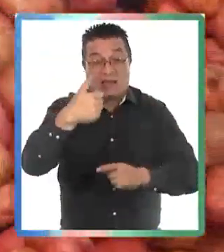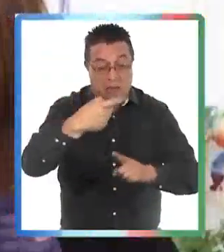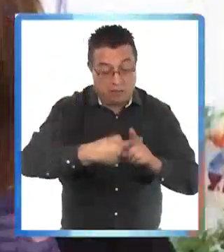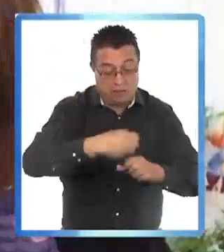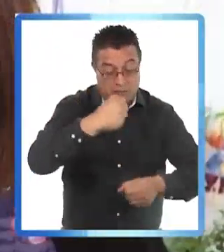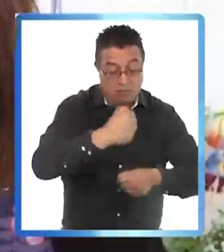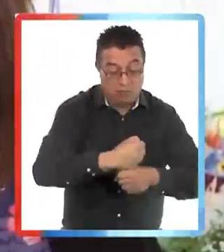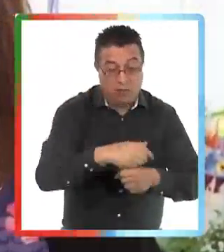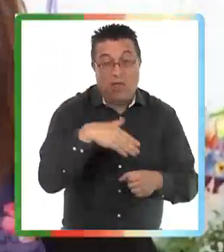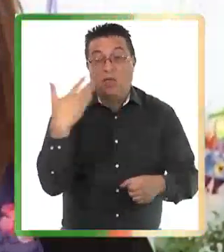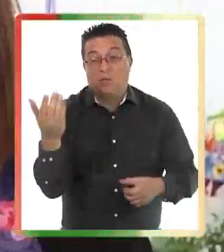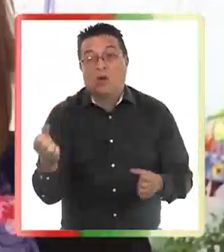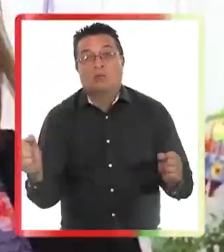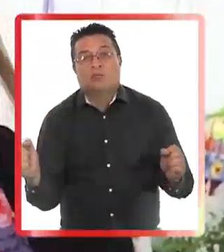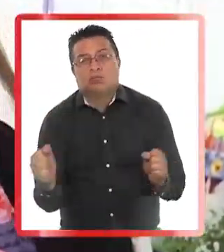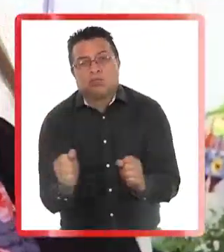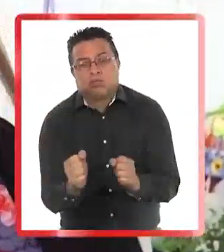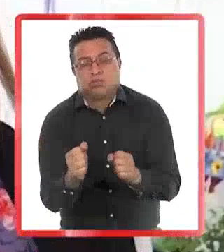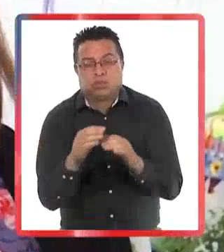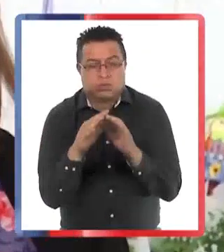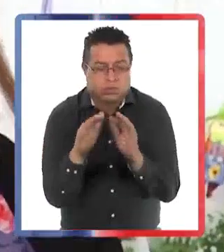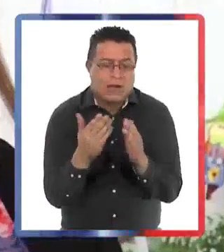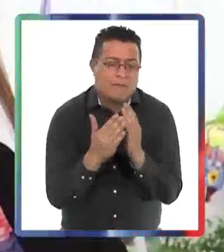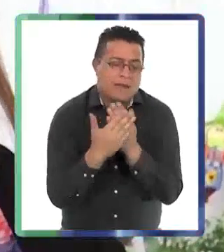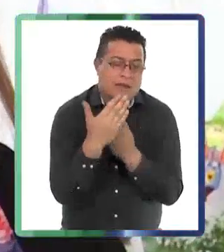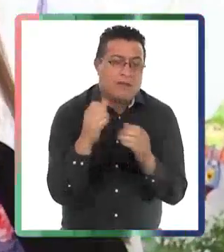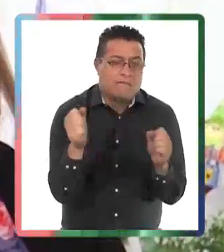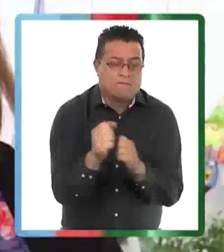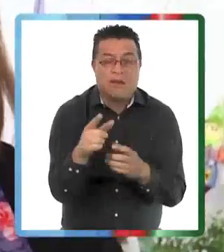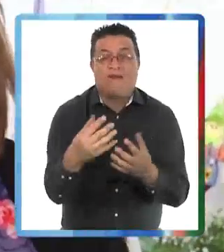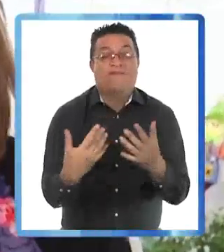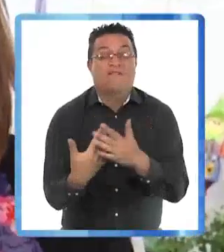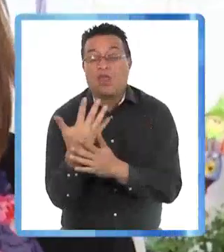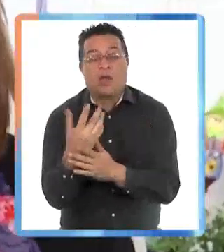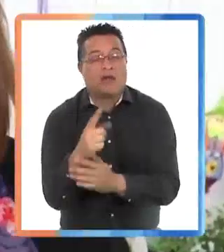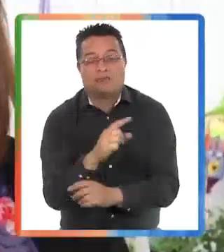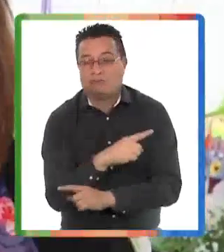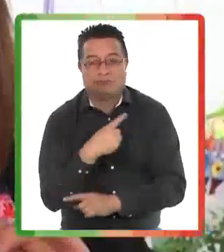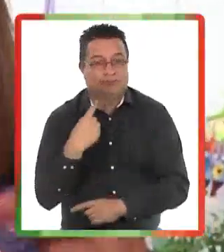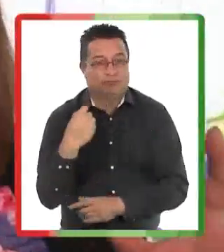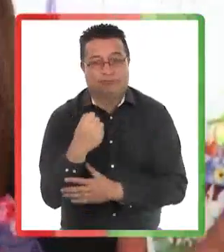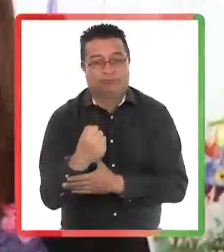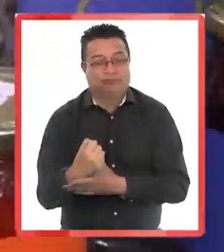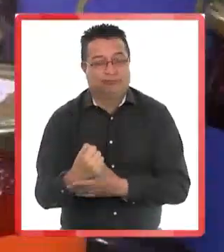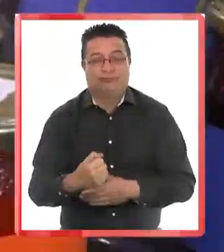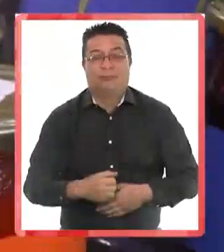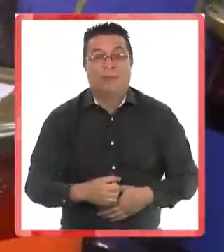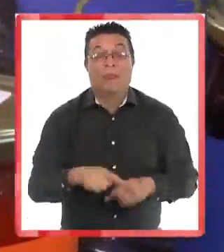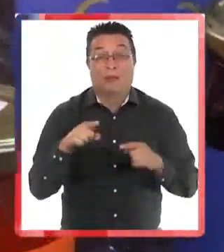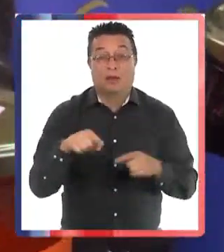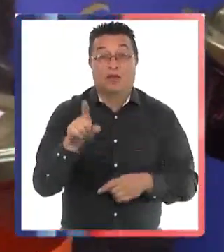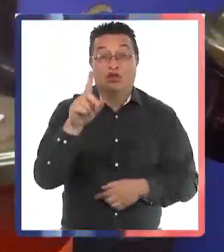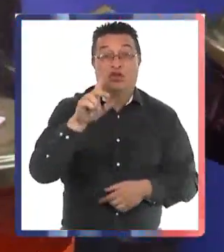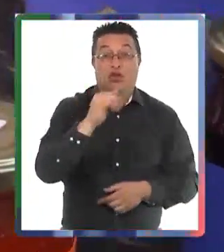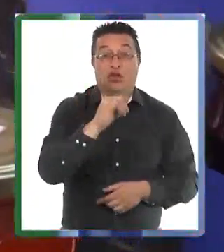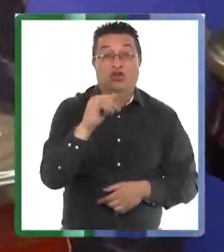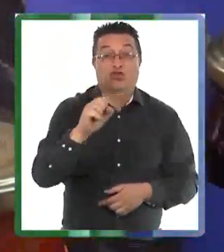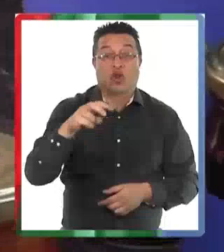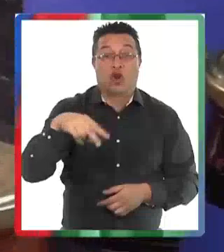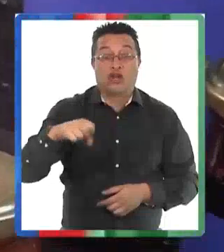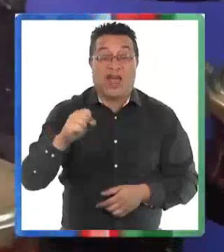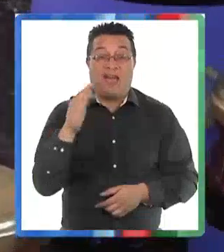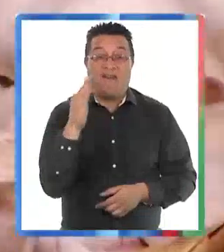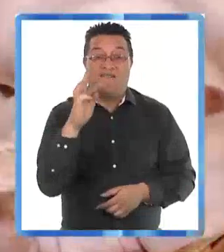que es producción y de ahí, bueno, vienen las heladas, las escarchas y las verduras ya no crecen. Gracias a la Zona